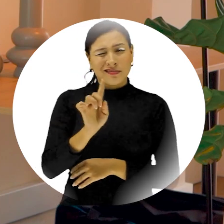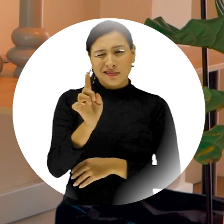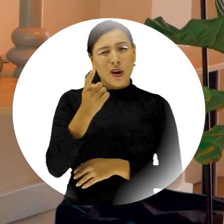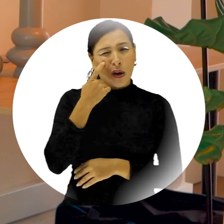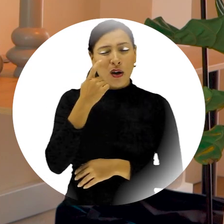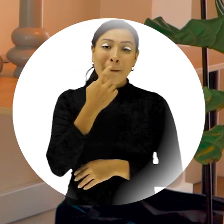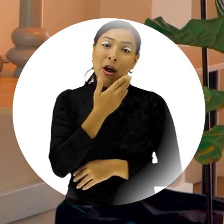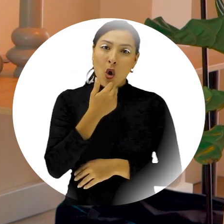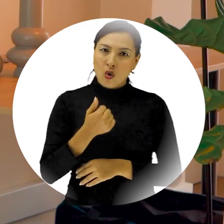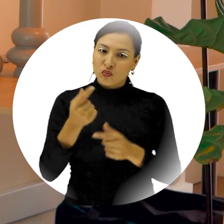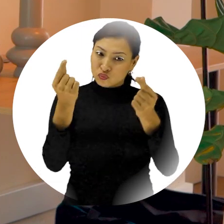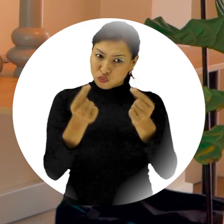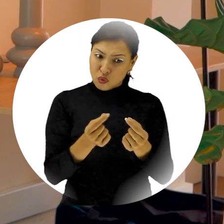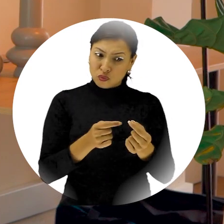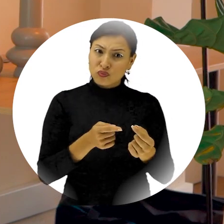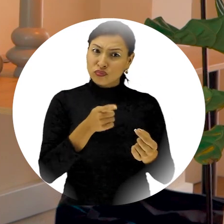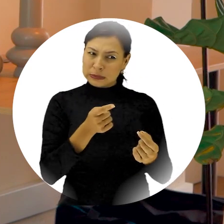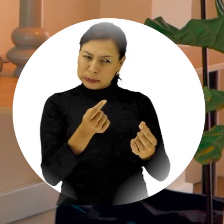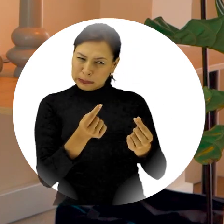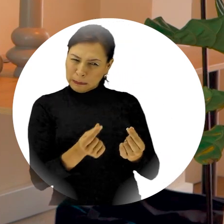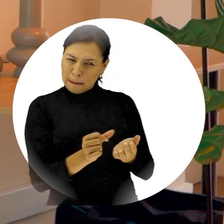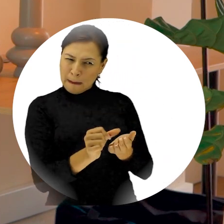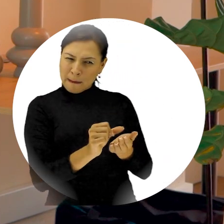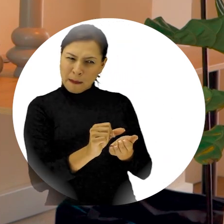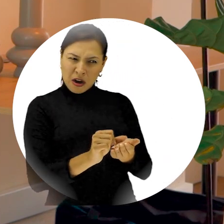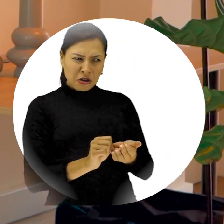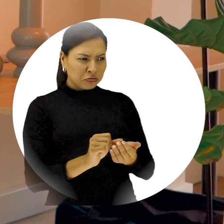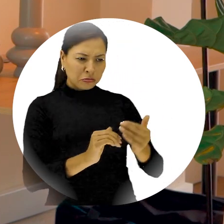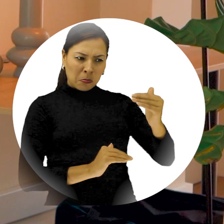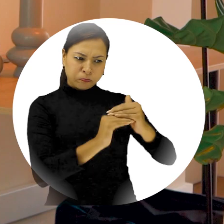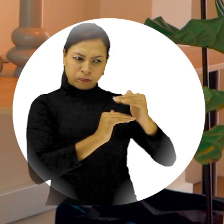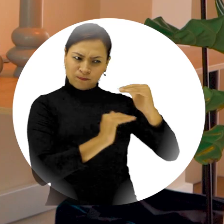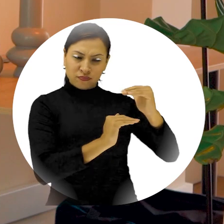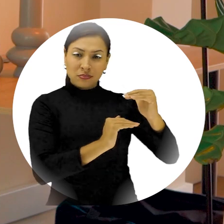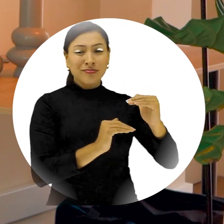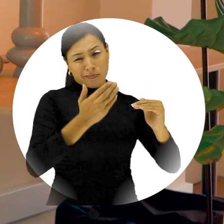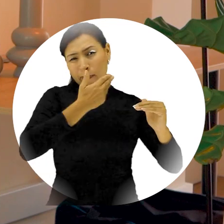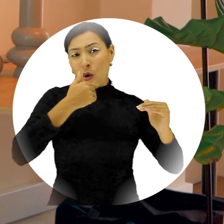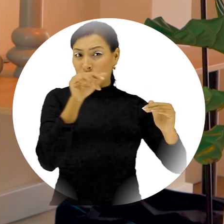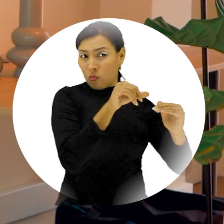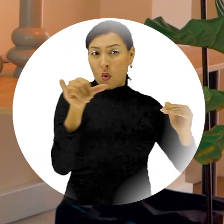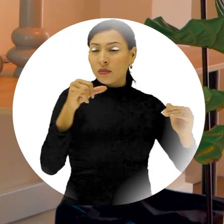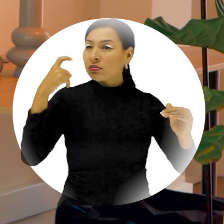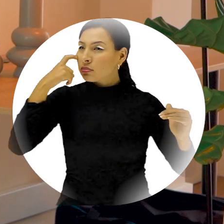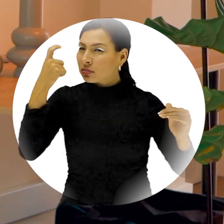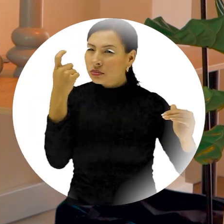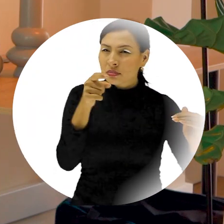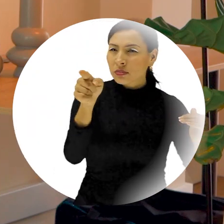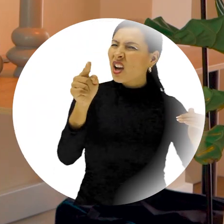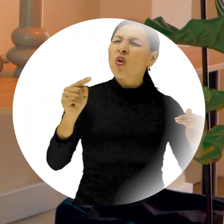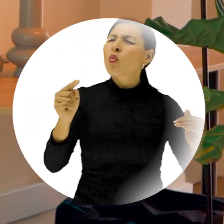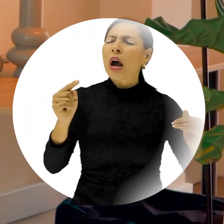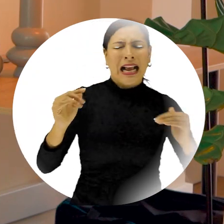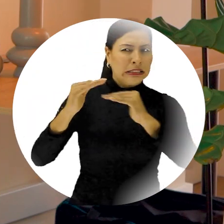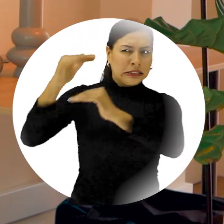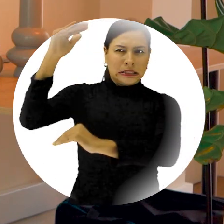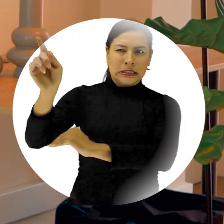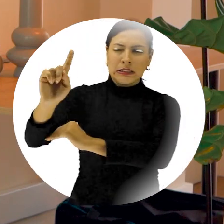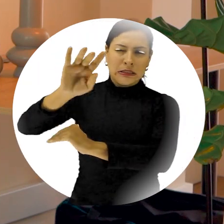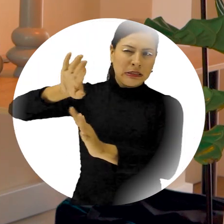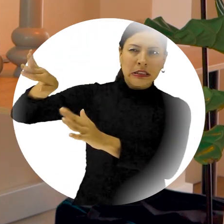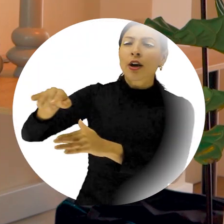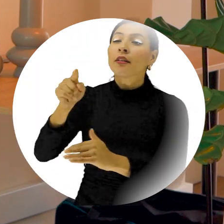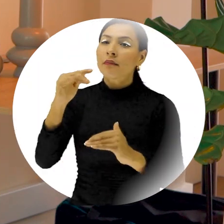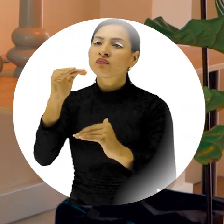eso va a reducir de alguna manera y de manera muy importante este sesgo de decisión. ¿Qué es el sesgo de decisión? Básicamente que uno tiene